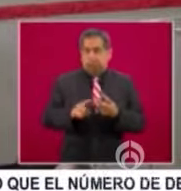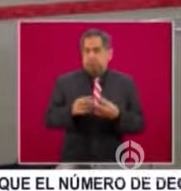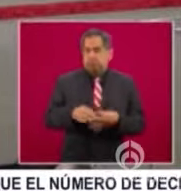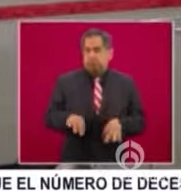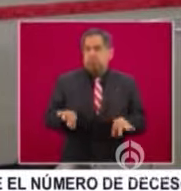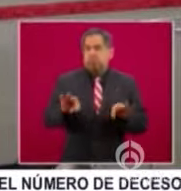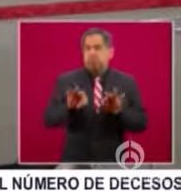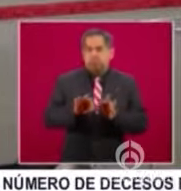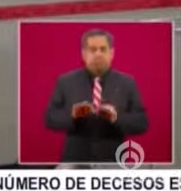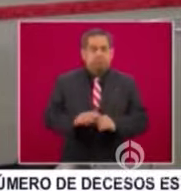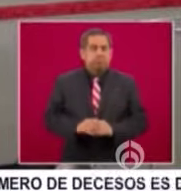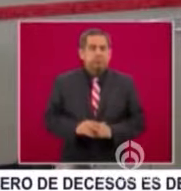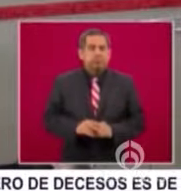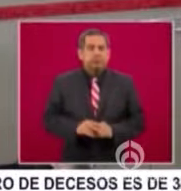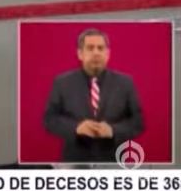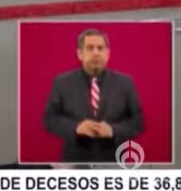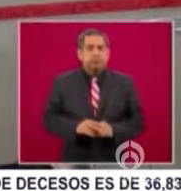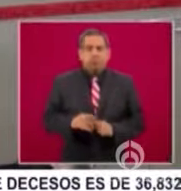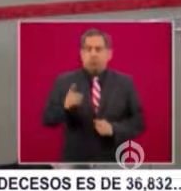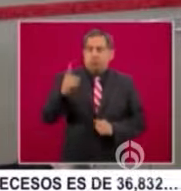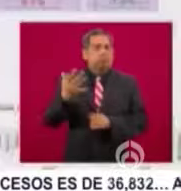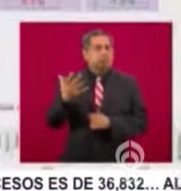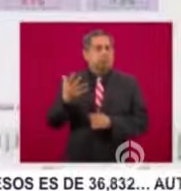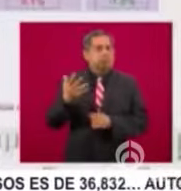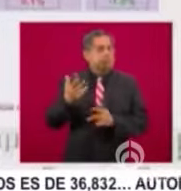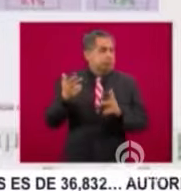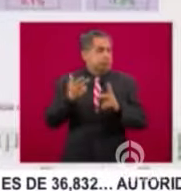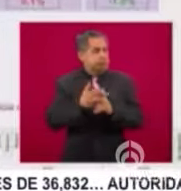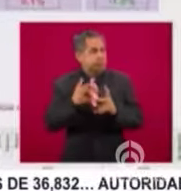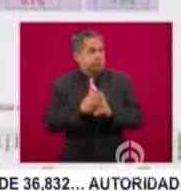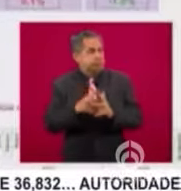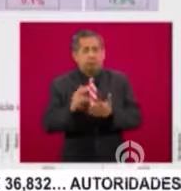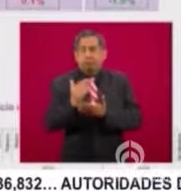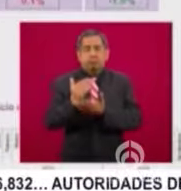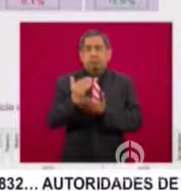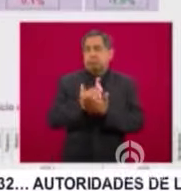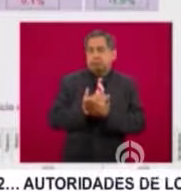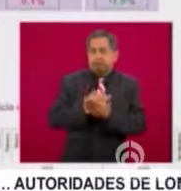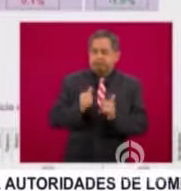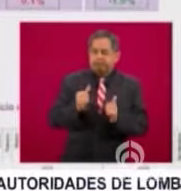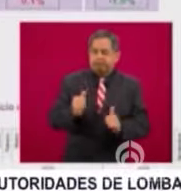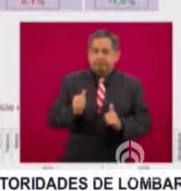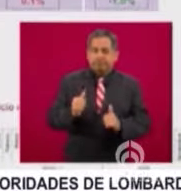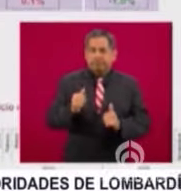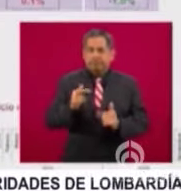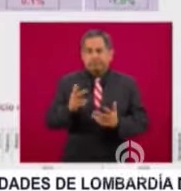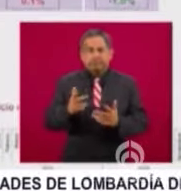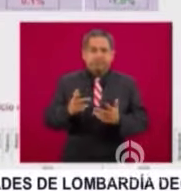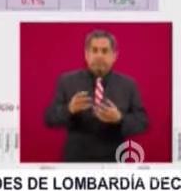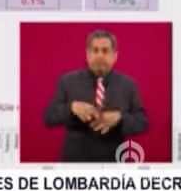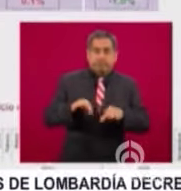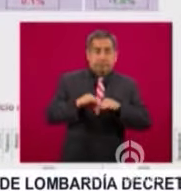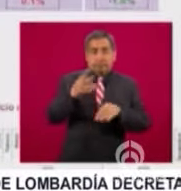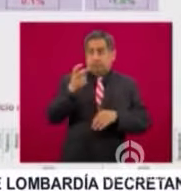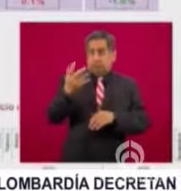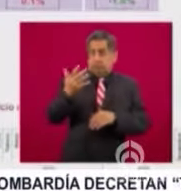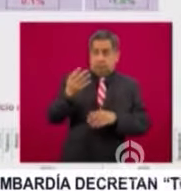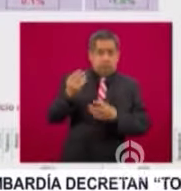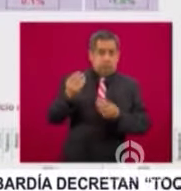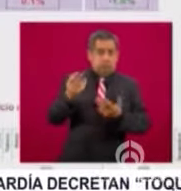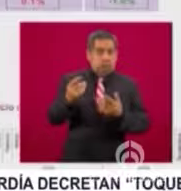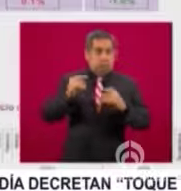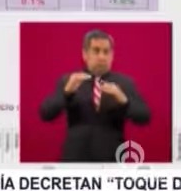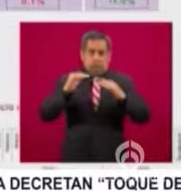asoma con respecto a la corrupción que representan los fideicomisos. Para nosotros, Pepe,